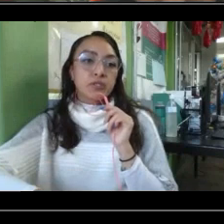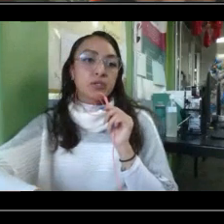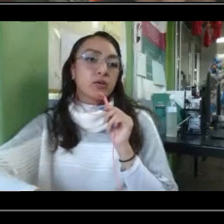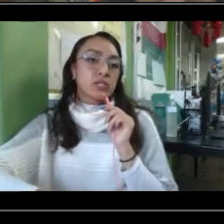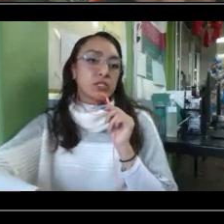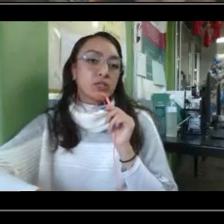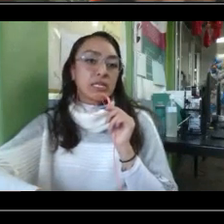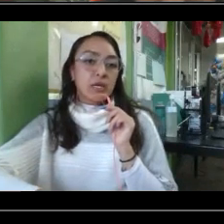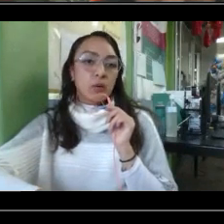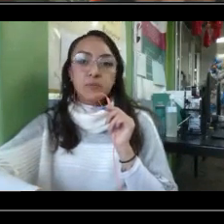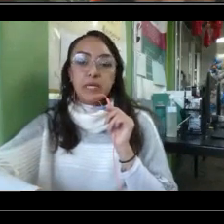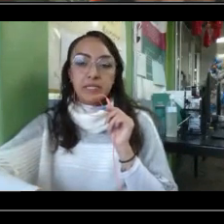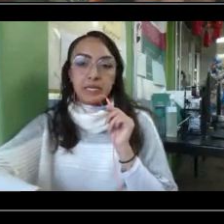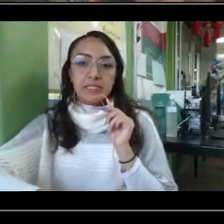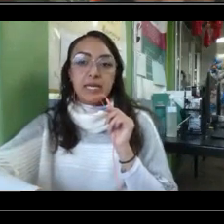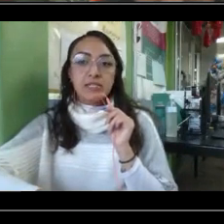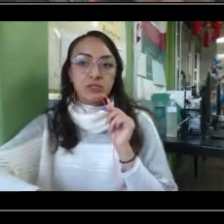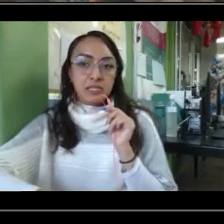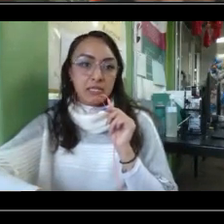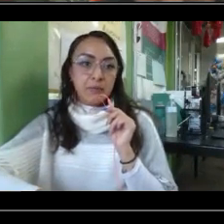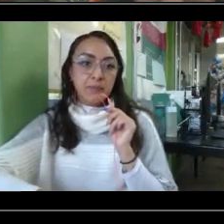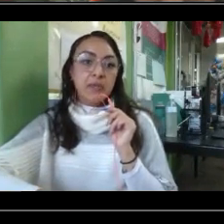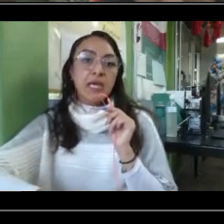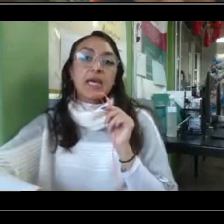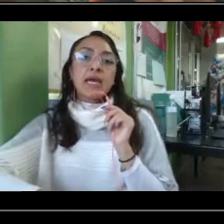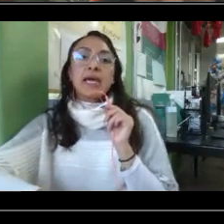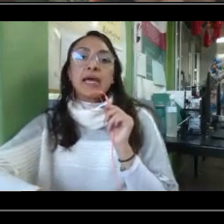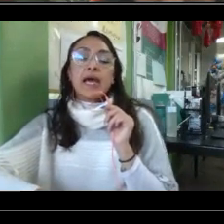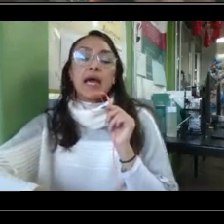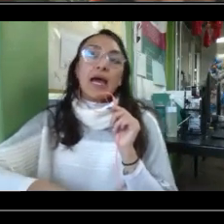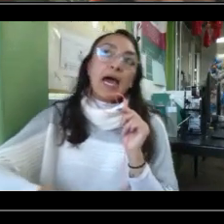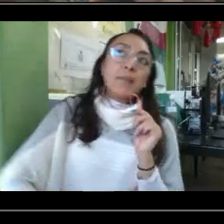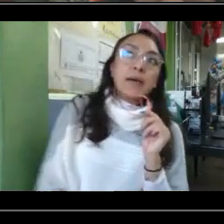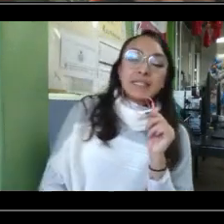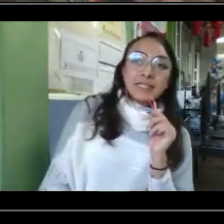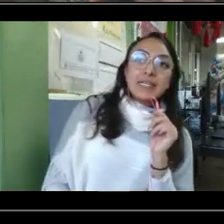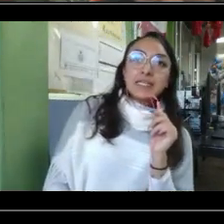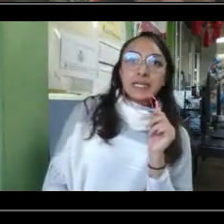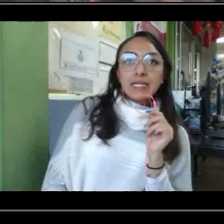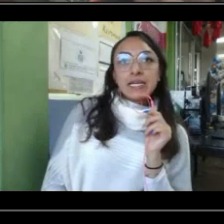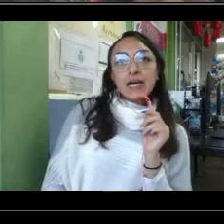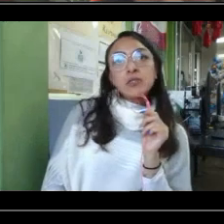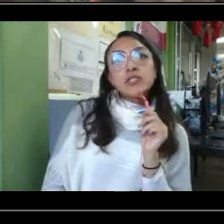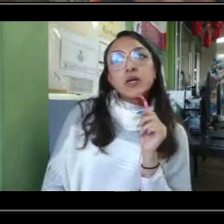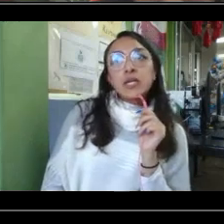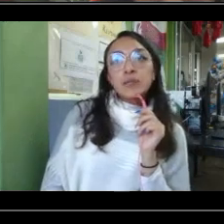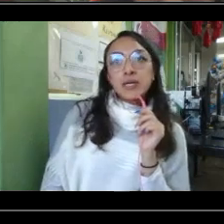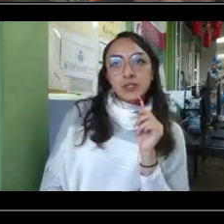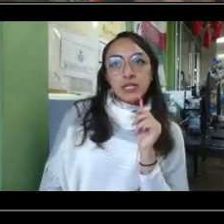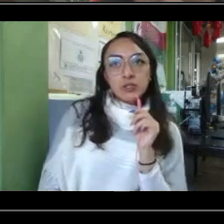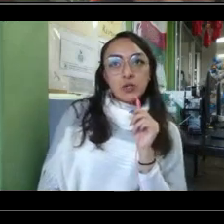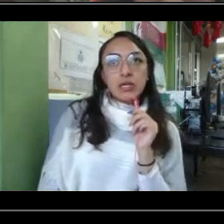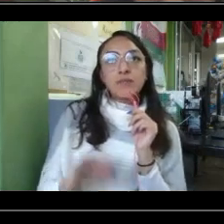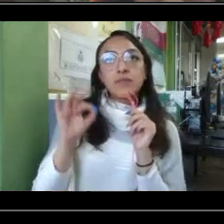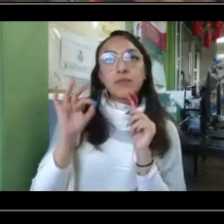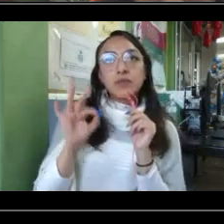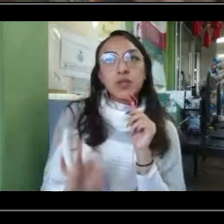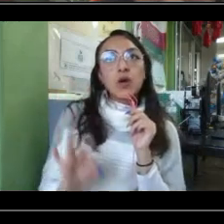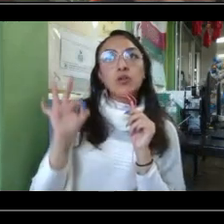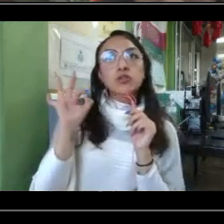se proporcionan condiciones adecuadas para integrarse a la sociedad. A partir de aquí, digamos que una persona